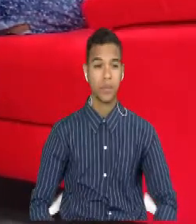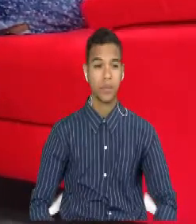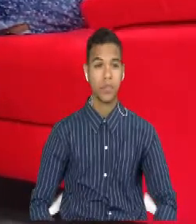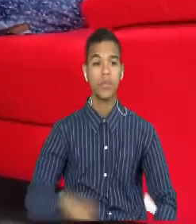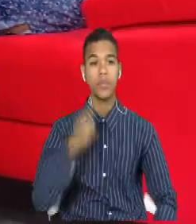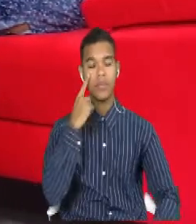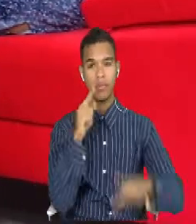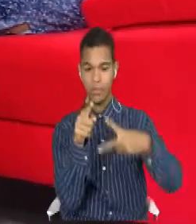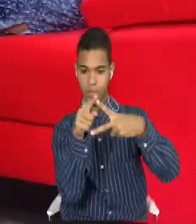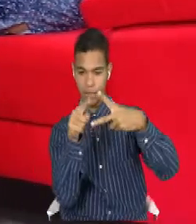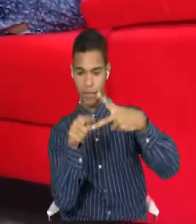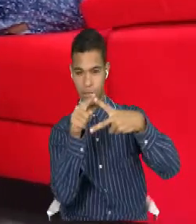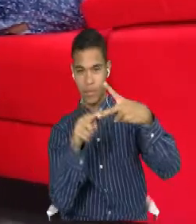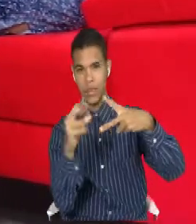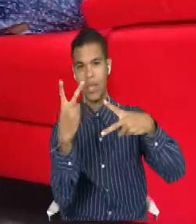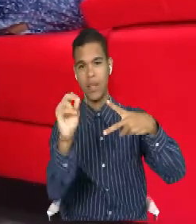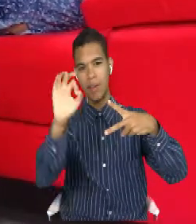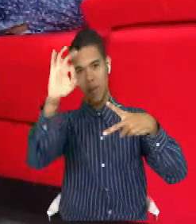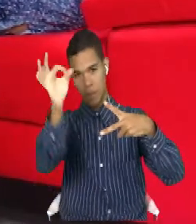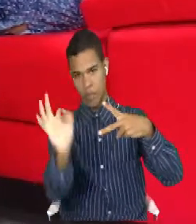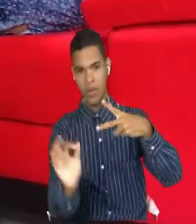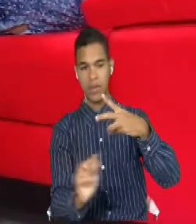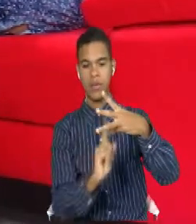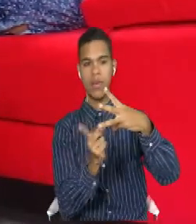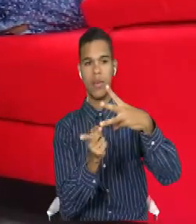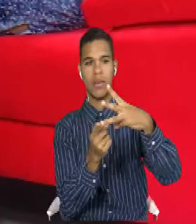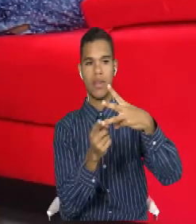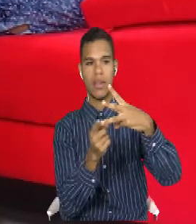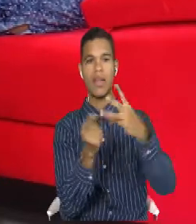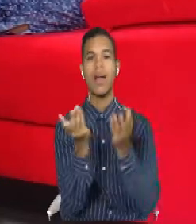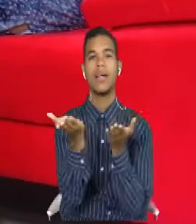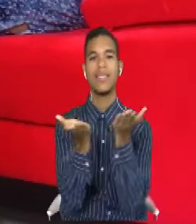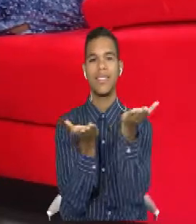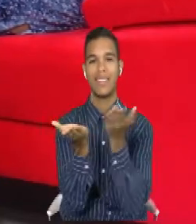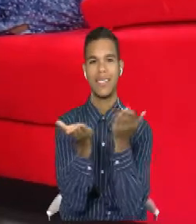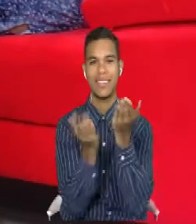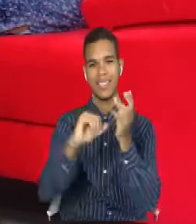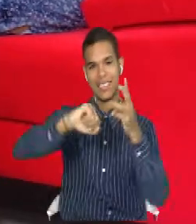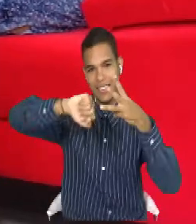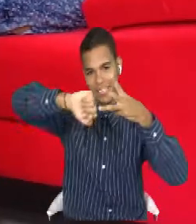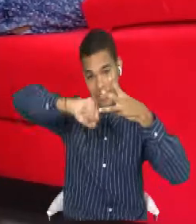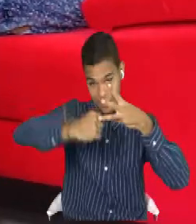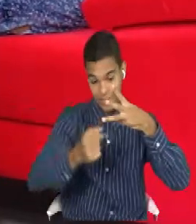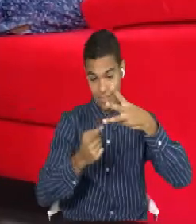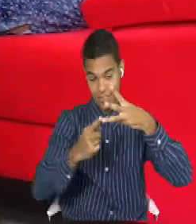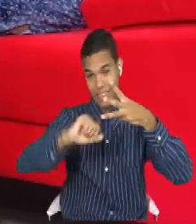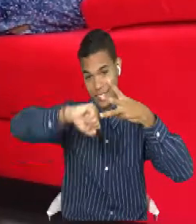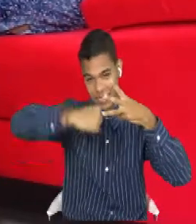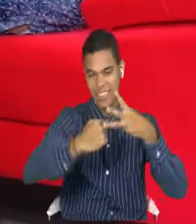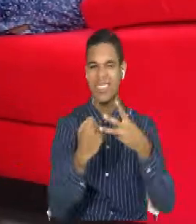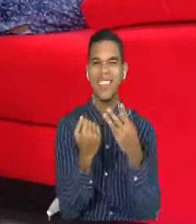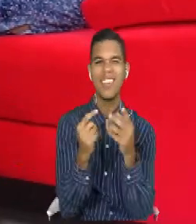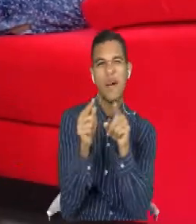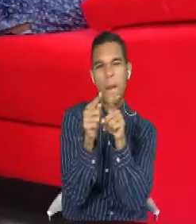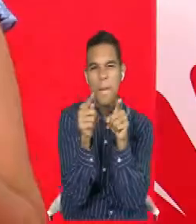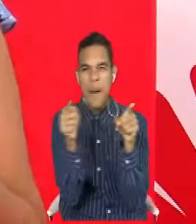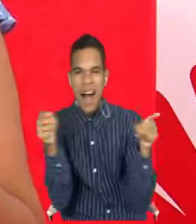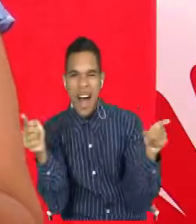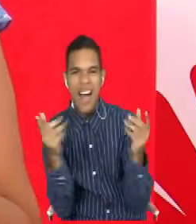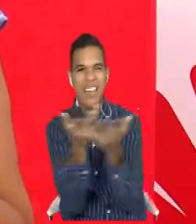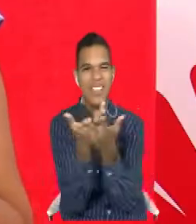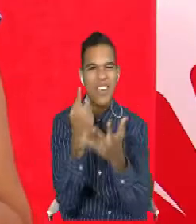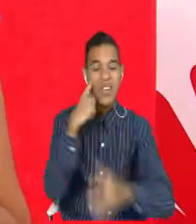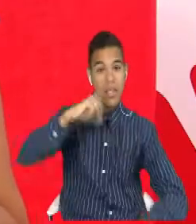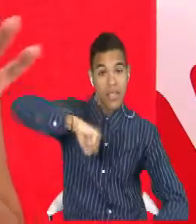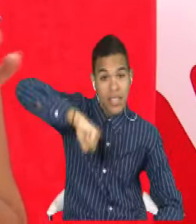con el 20% de descuento y el otro un servicio que les vamos a estar contando el servicio de qué se trata cuando esté ya esa persona ahí ganadora